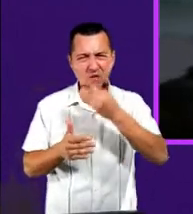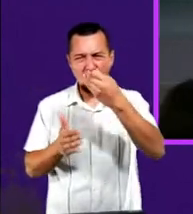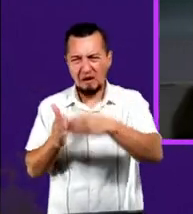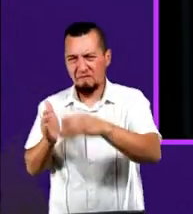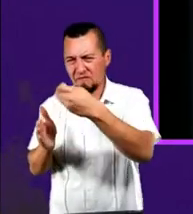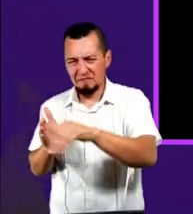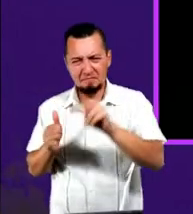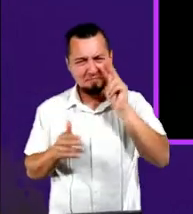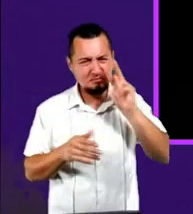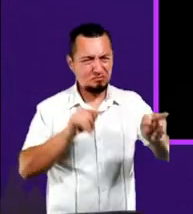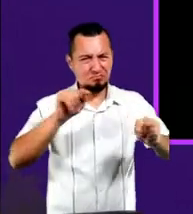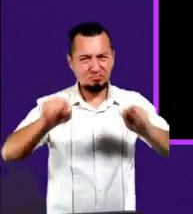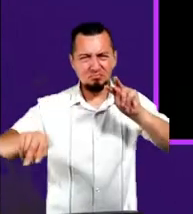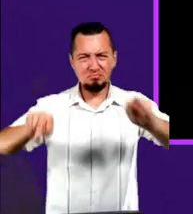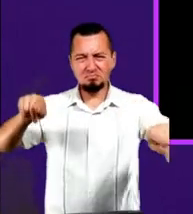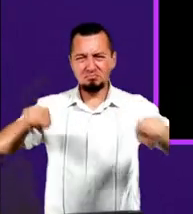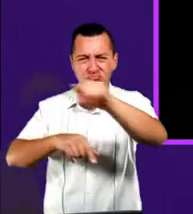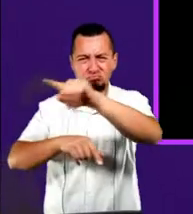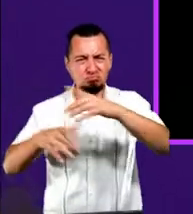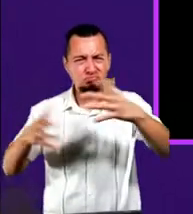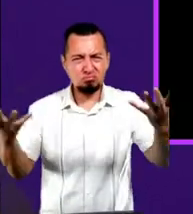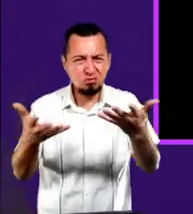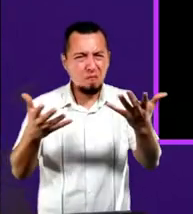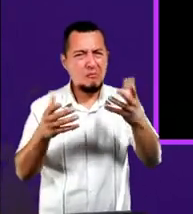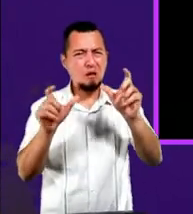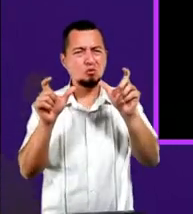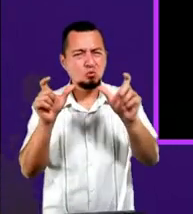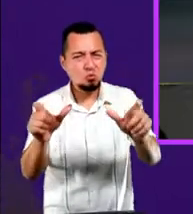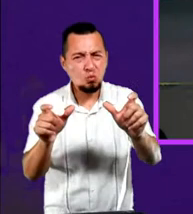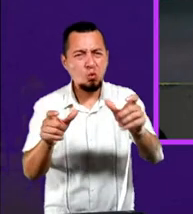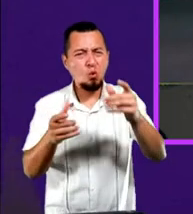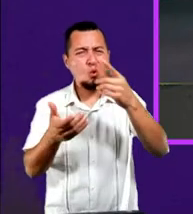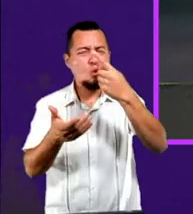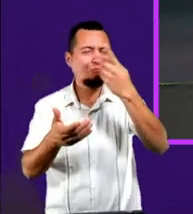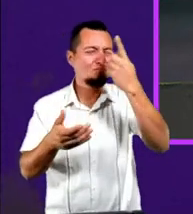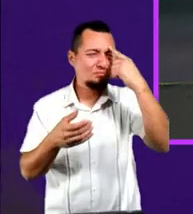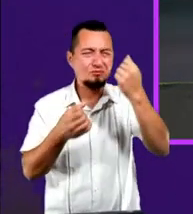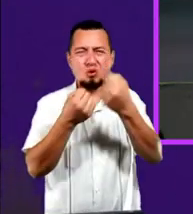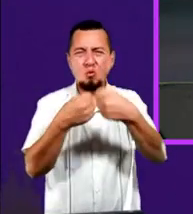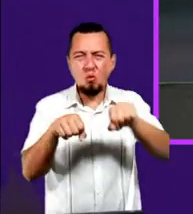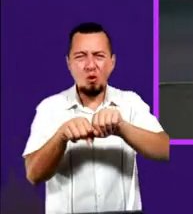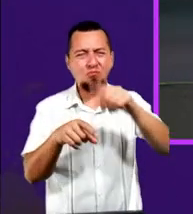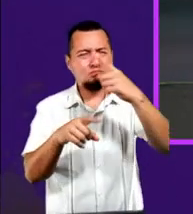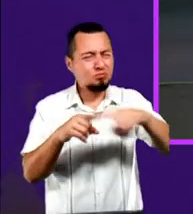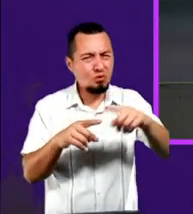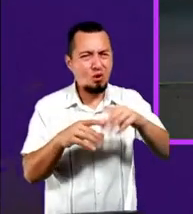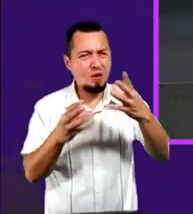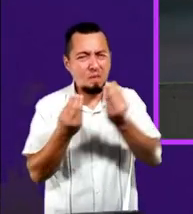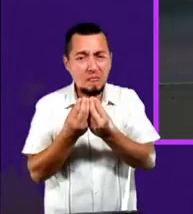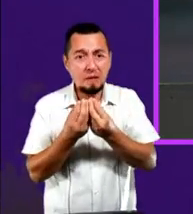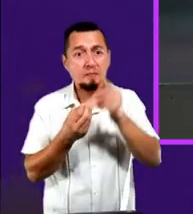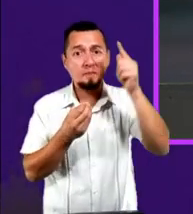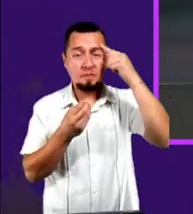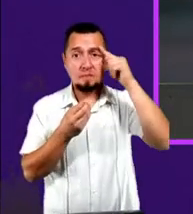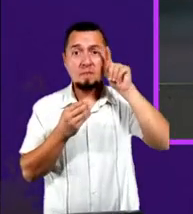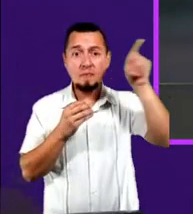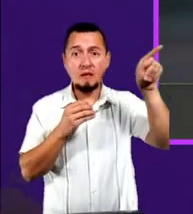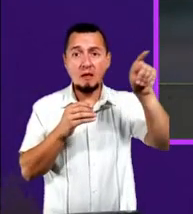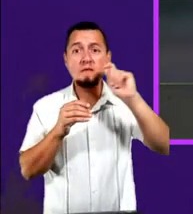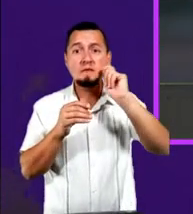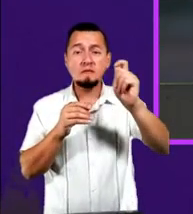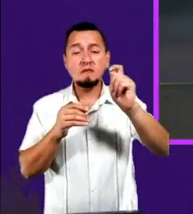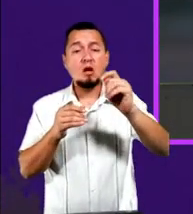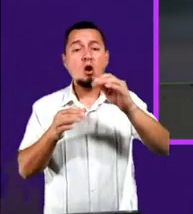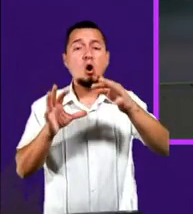seguridad pública, dijo que el tequila, en su informe de gobierno, se llamaba entonces